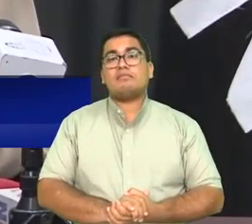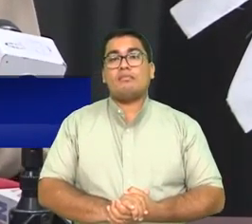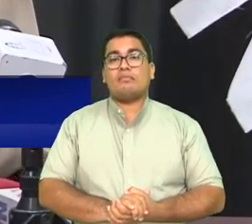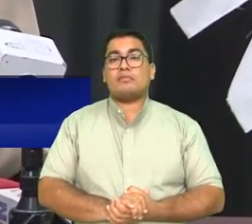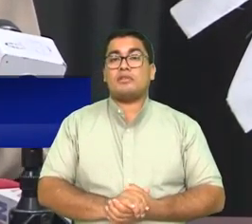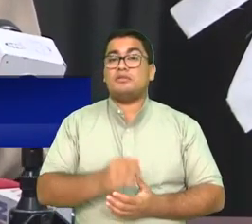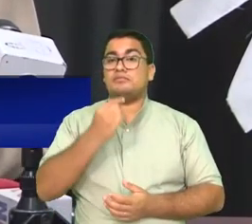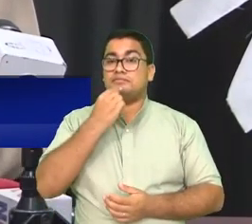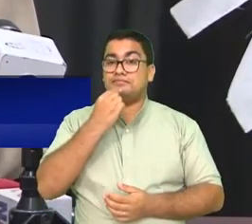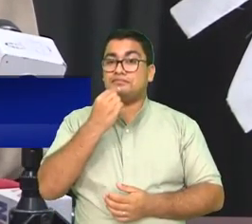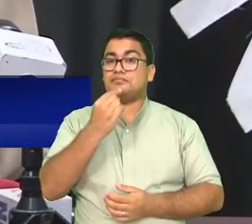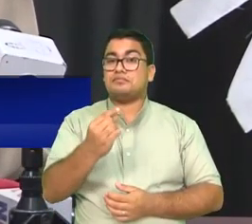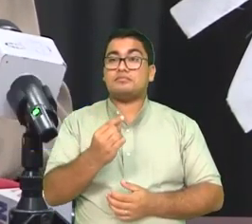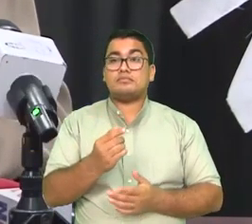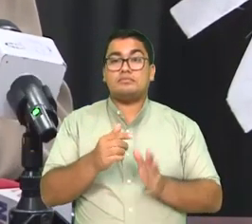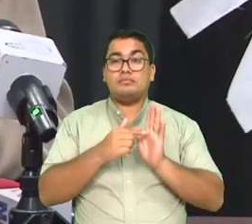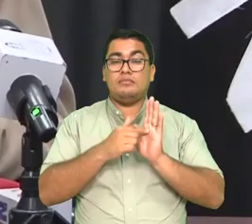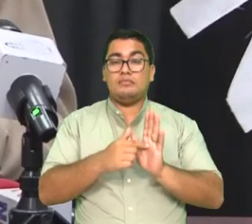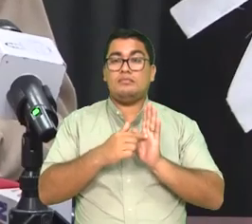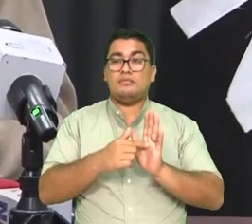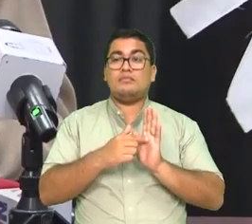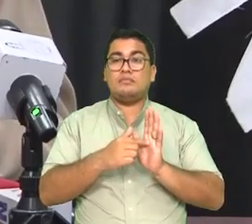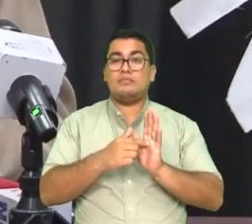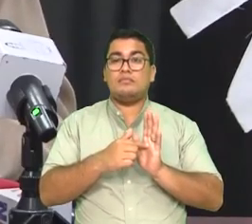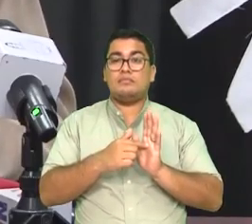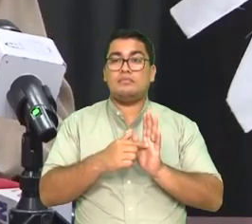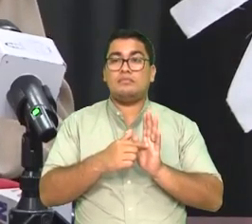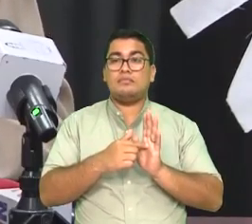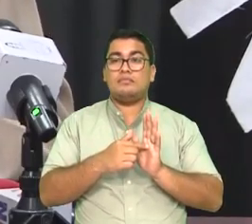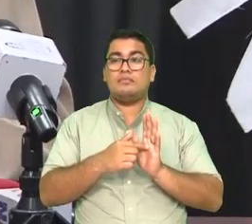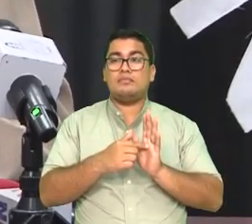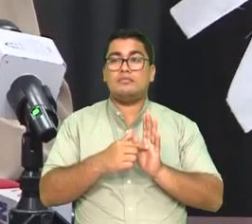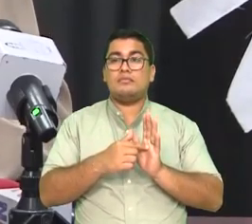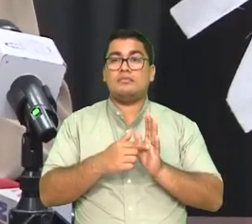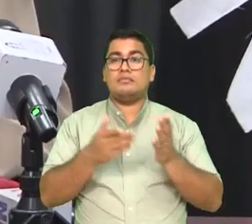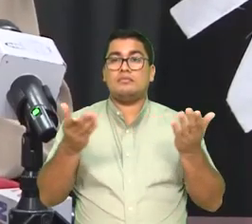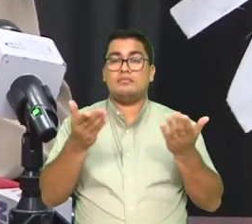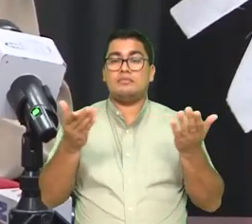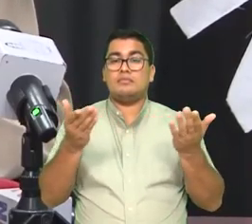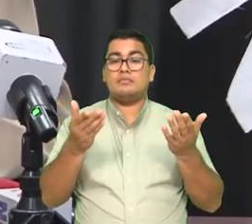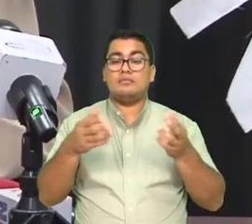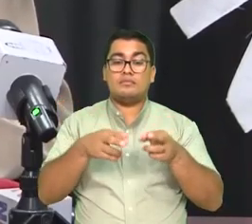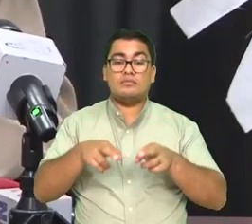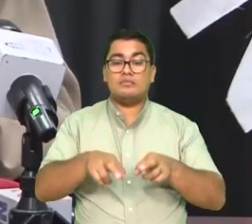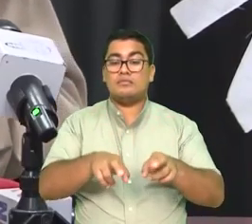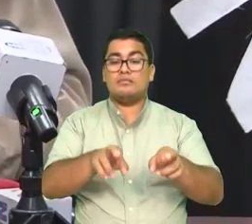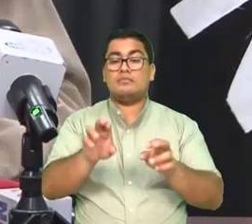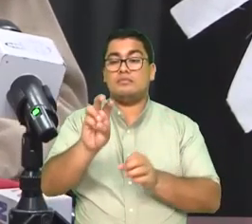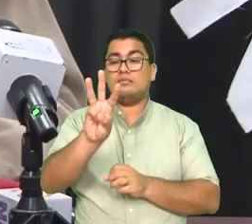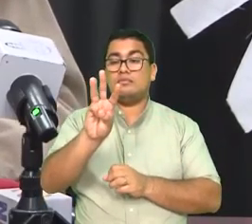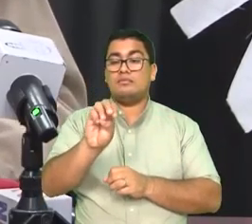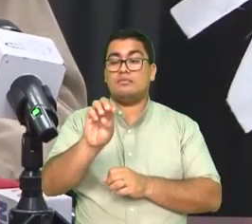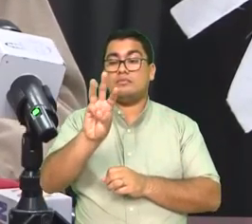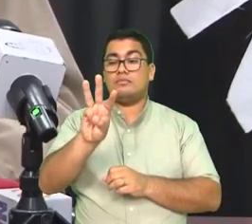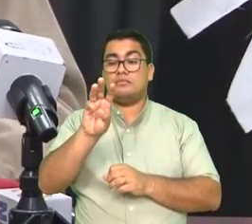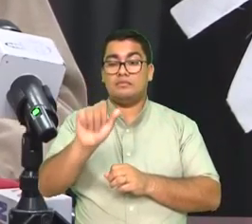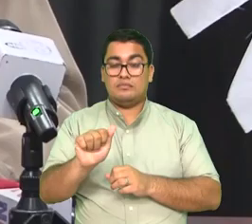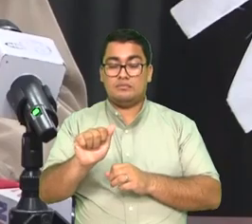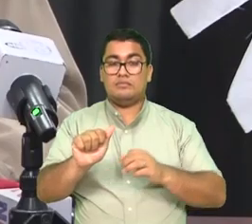Repito entonces, solamente mantenemos la situación del Guagua y la situación del acceso